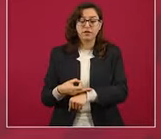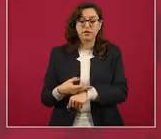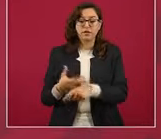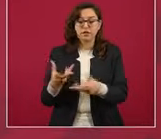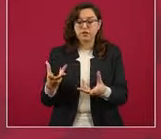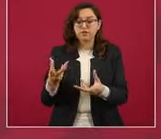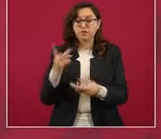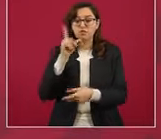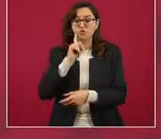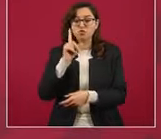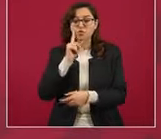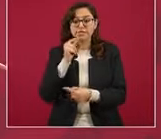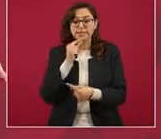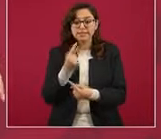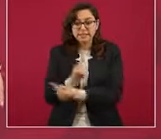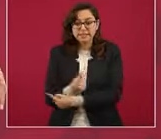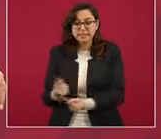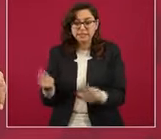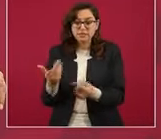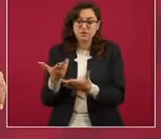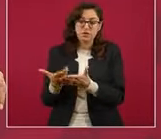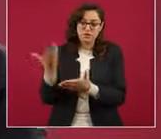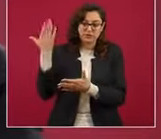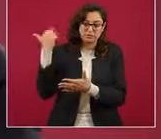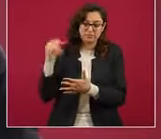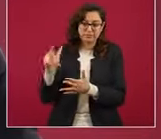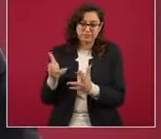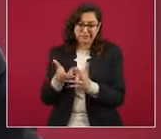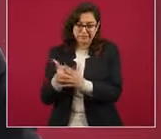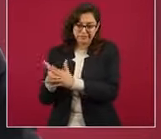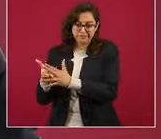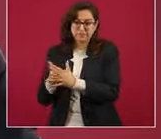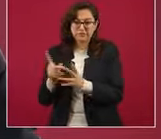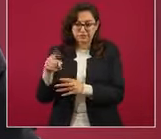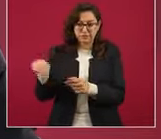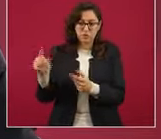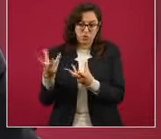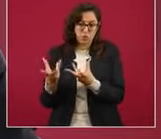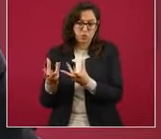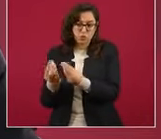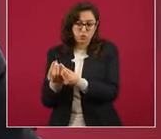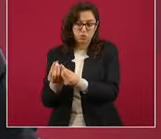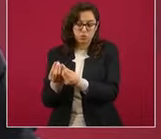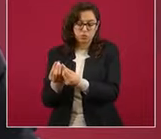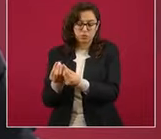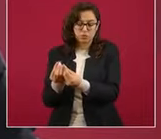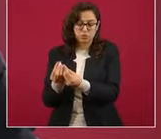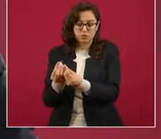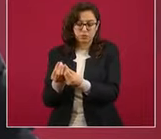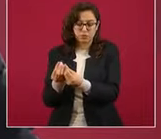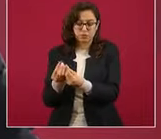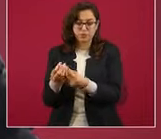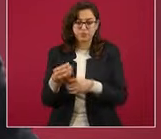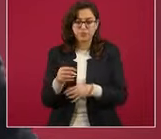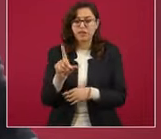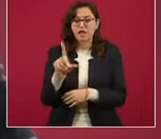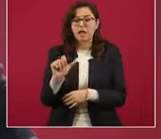los niños que fueron asesinados en La